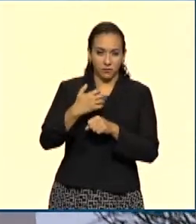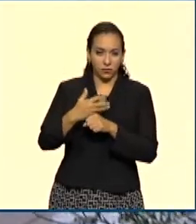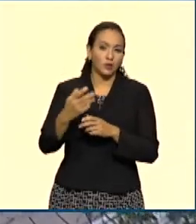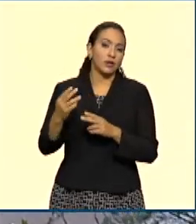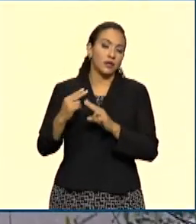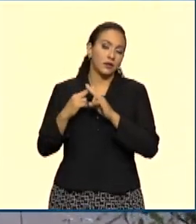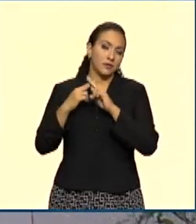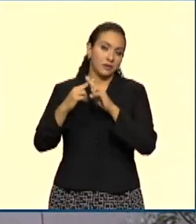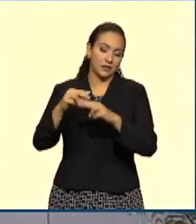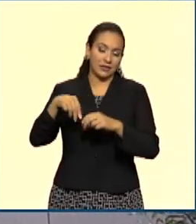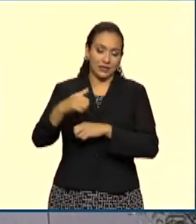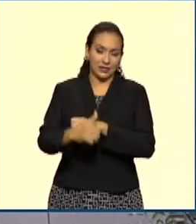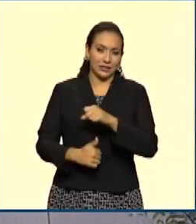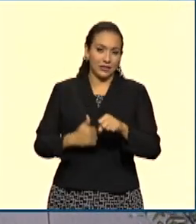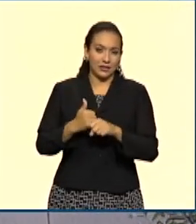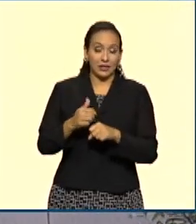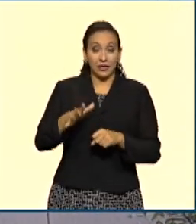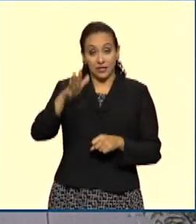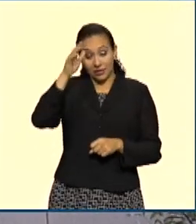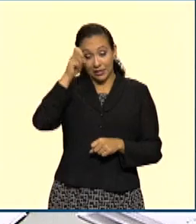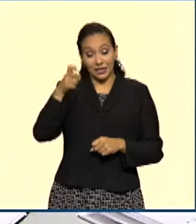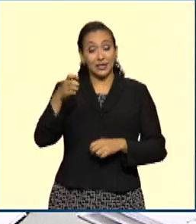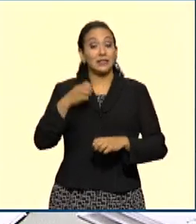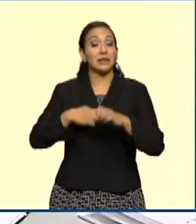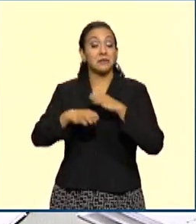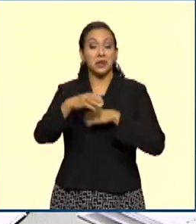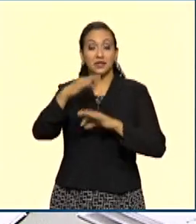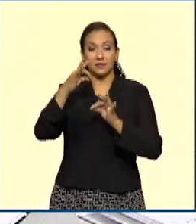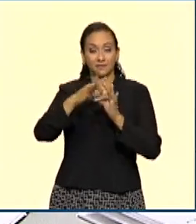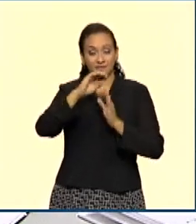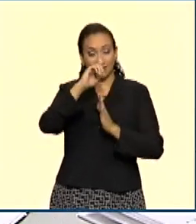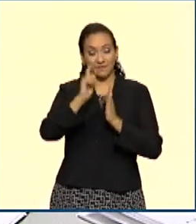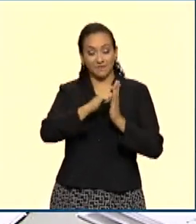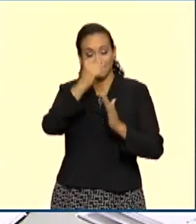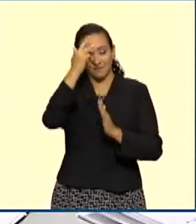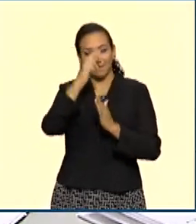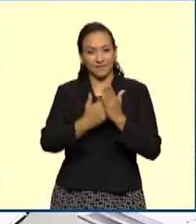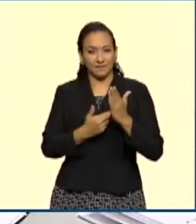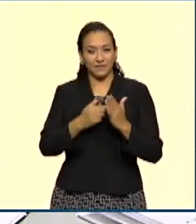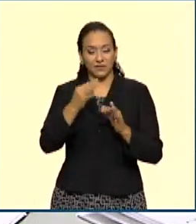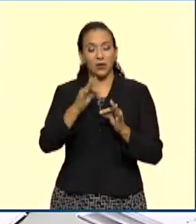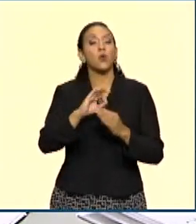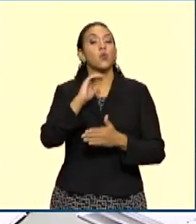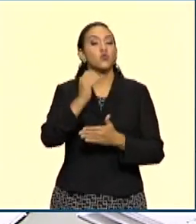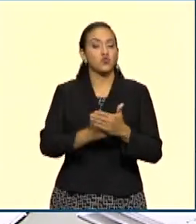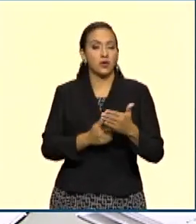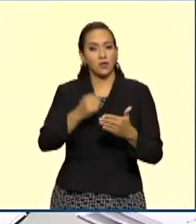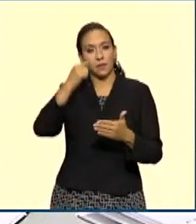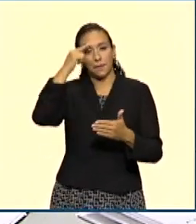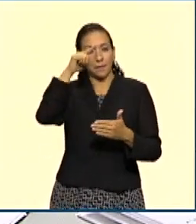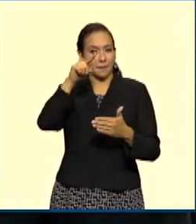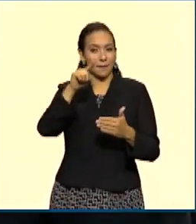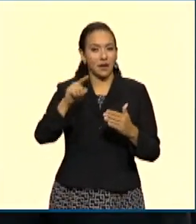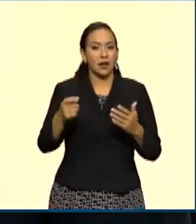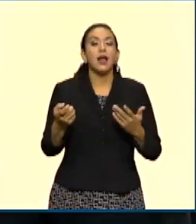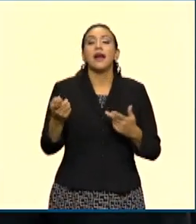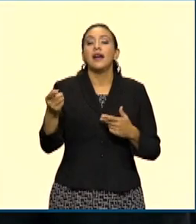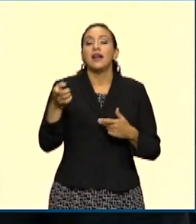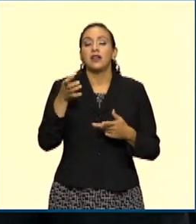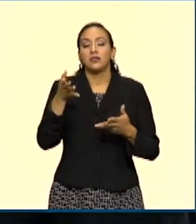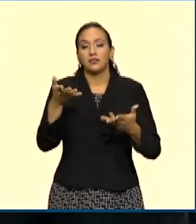celebrada en el presente año, se acordó que dicha empresa incumplió con las obligaciones derivadas de un contrato para la ejecución de la obra